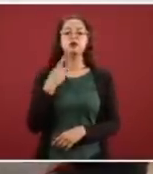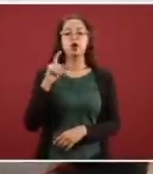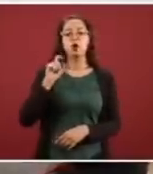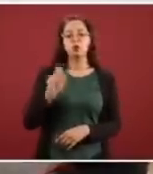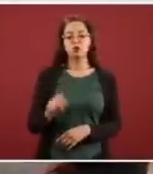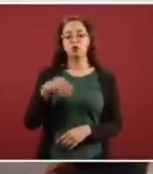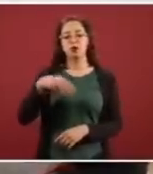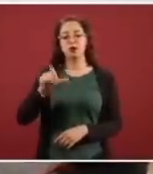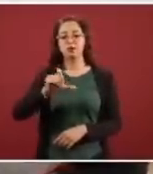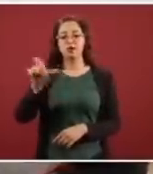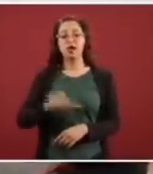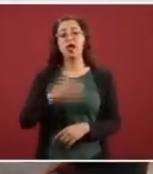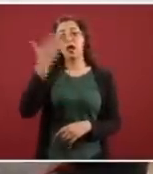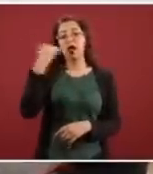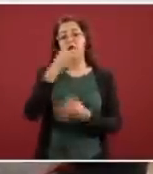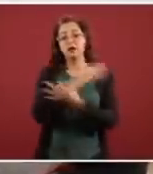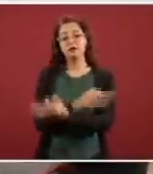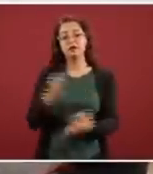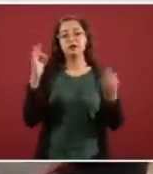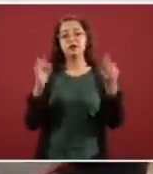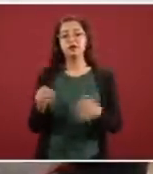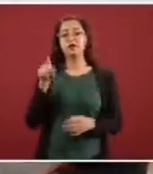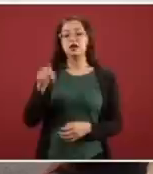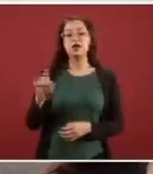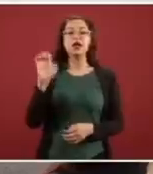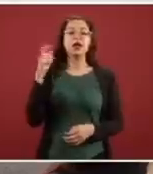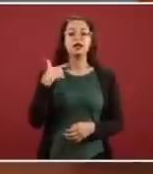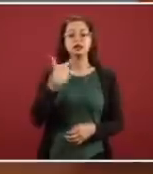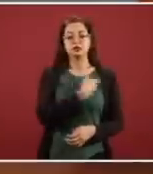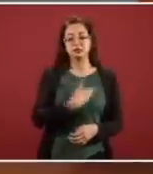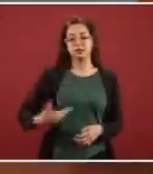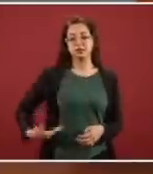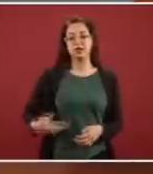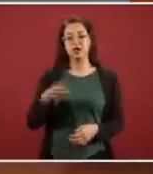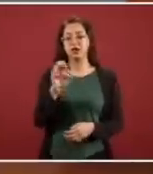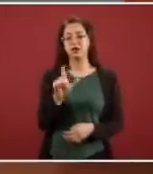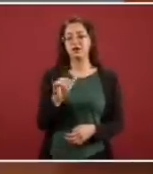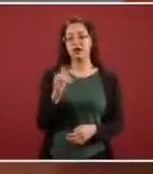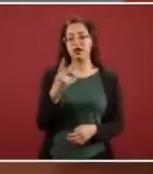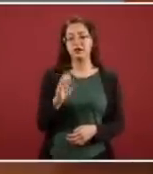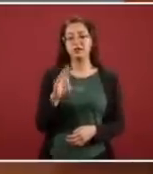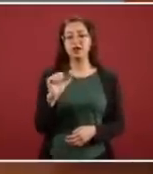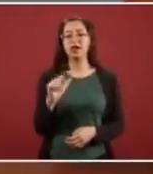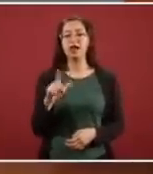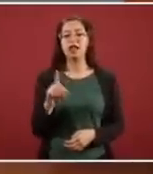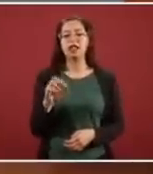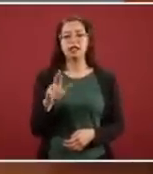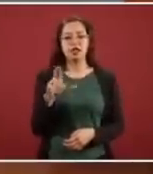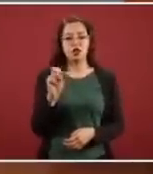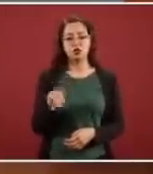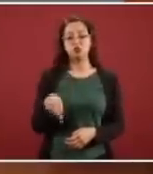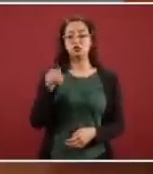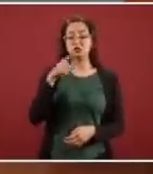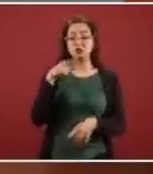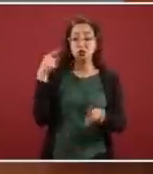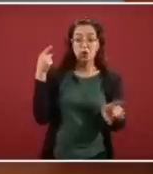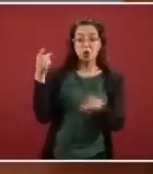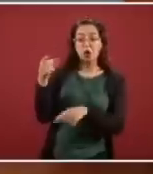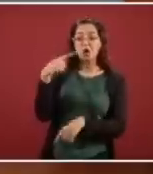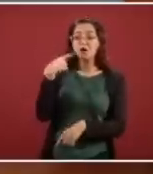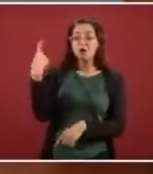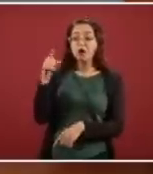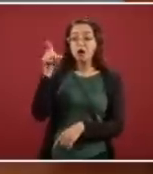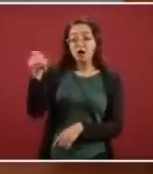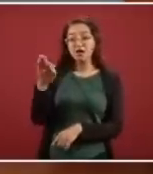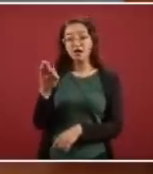que Felipe Calderón dijo desconocer los hechos que se le imputan a Genaro García Luna. En ese sentido, preguntarle si existe